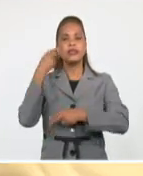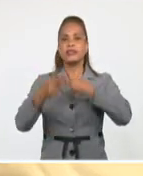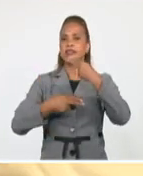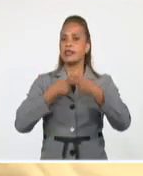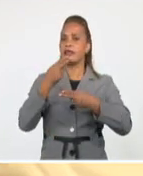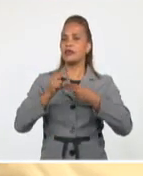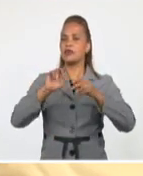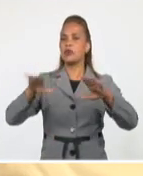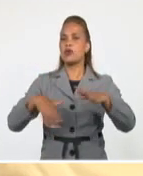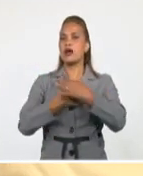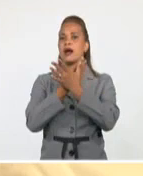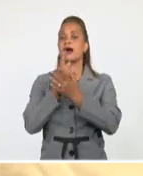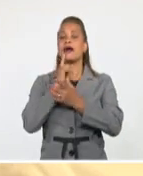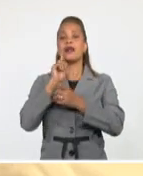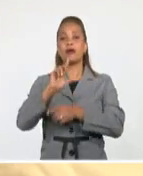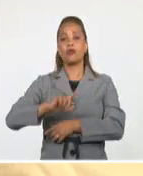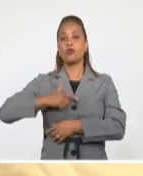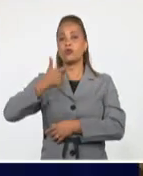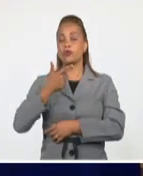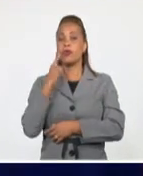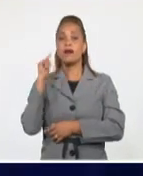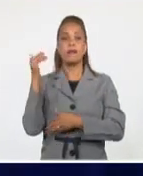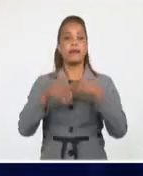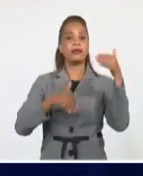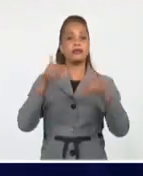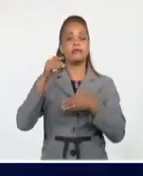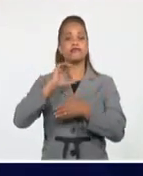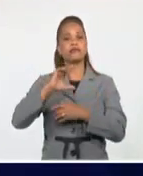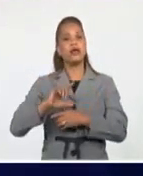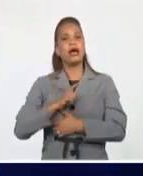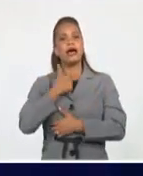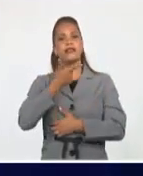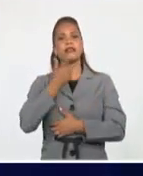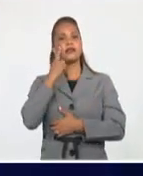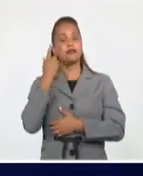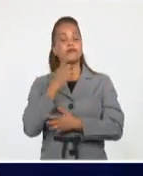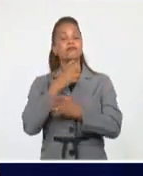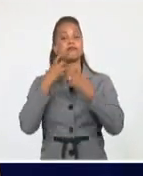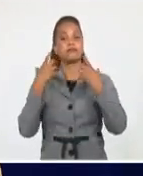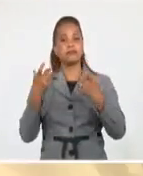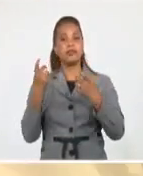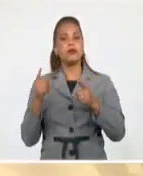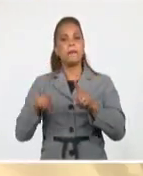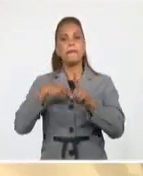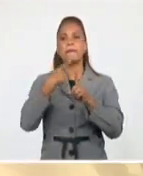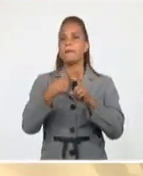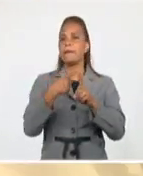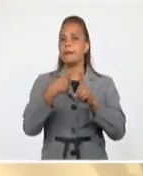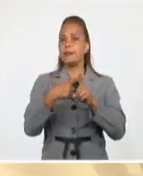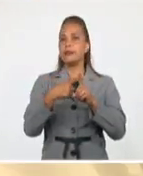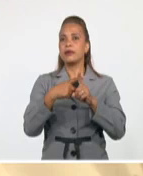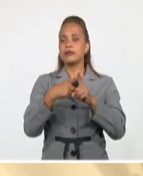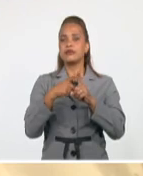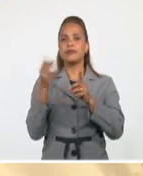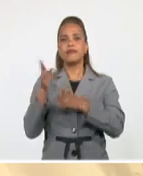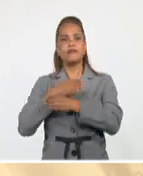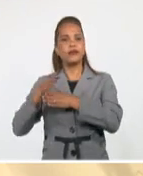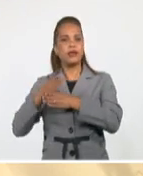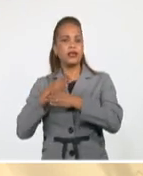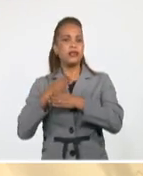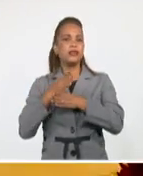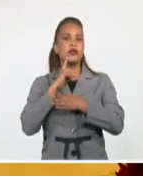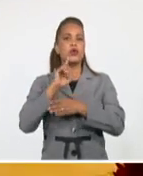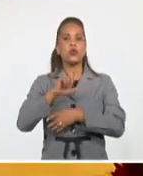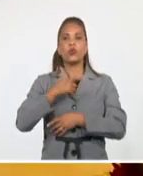cultural protagonizada por artistas aficionados. Se sumaron integrantes de la misión Cultura Corazón Adentro y